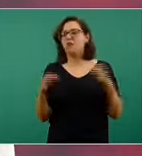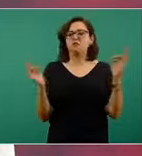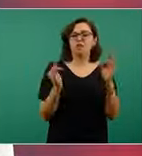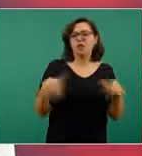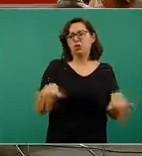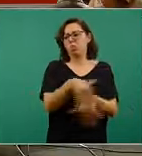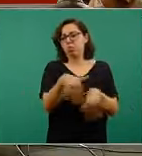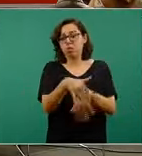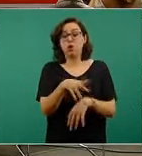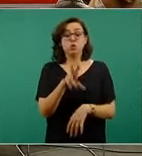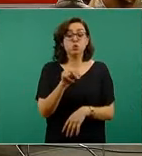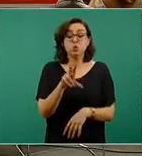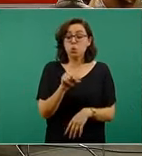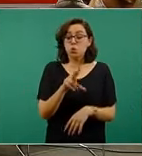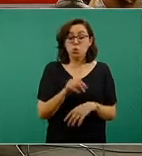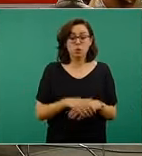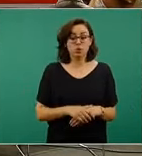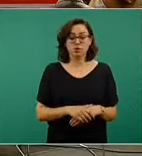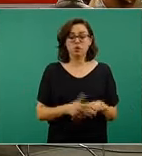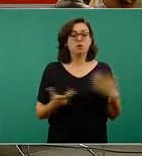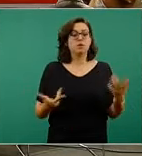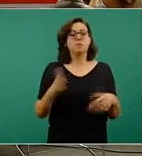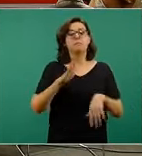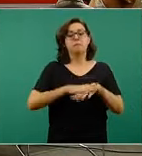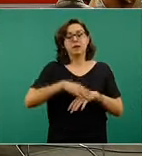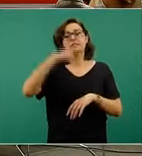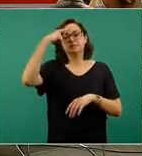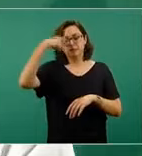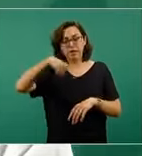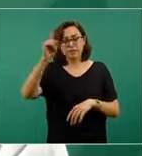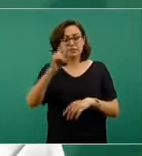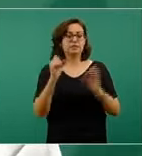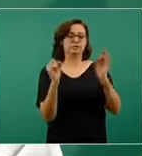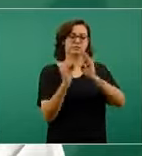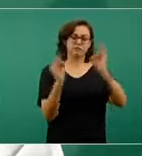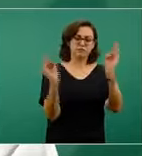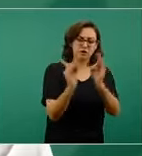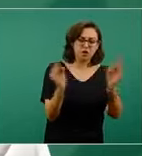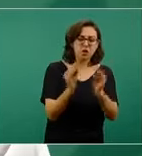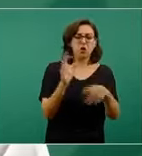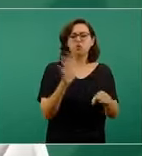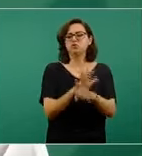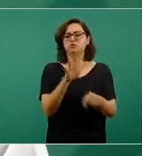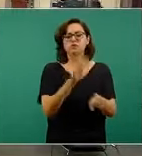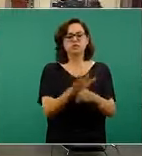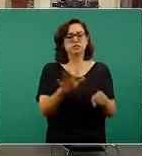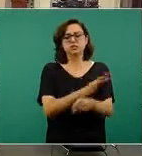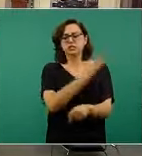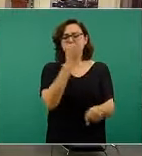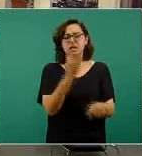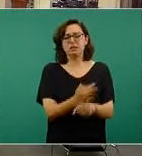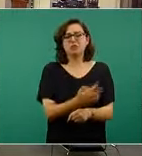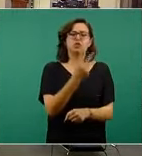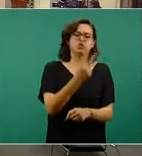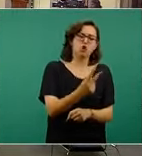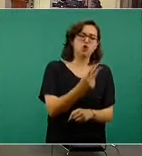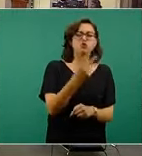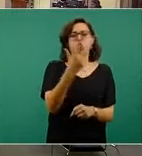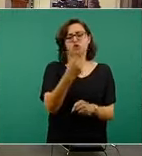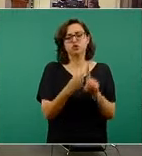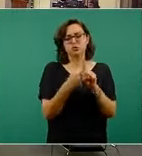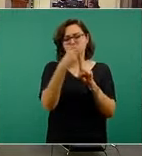usar, porque es de 2 grados a 8 grados y no a menos 70 o a menos 20. Claro, gracias. También han